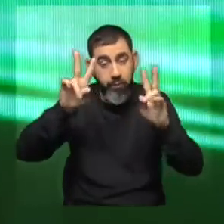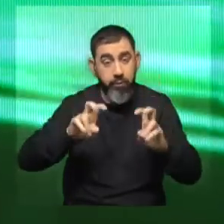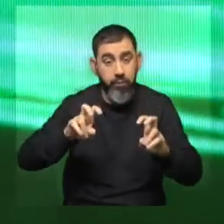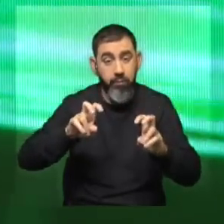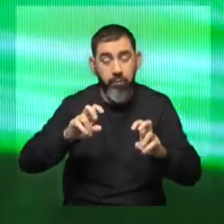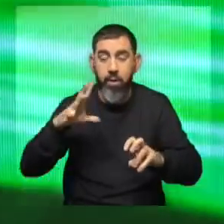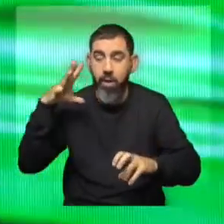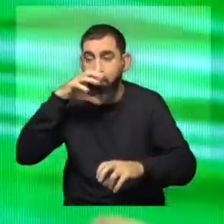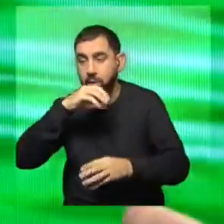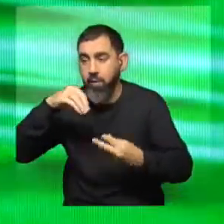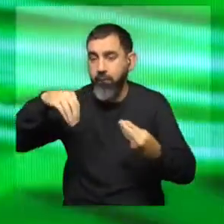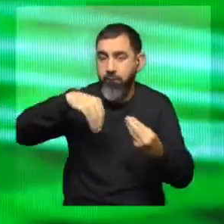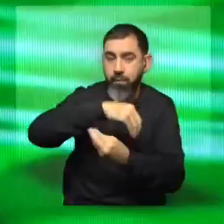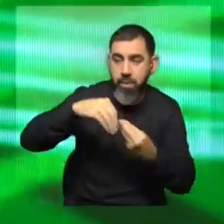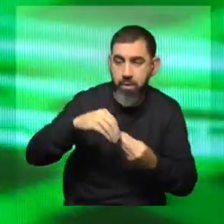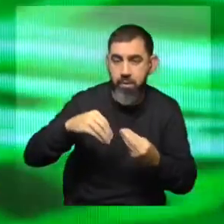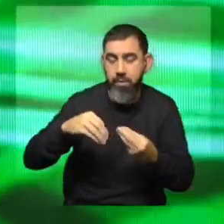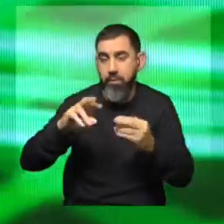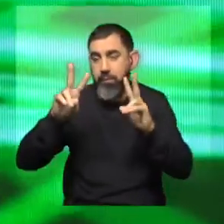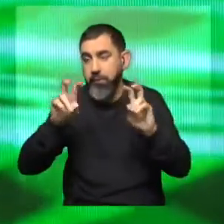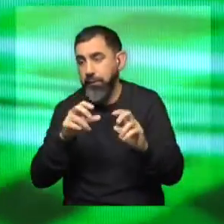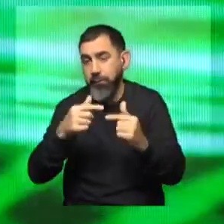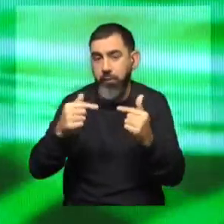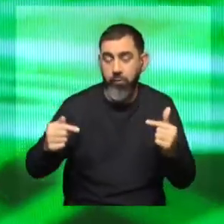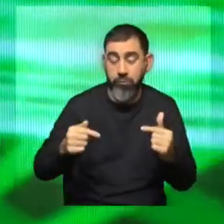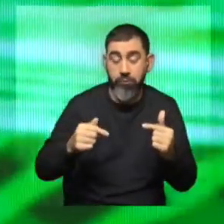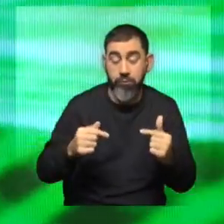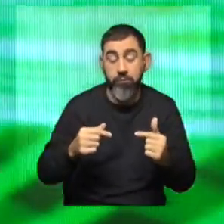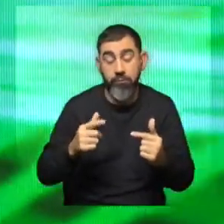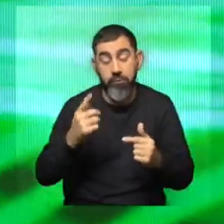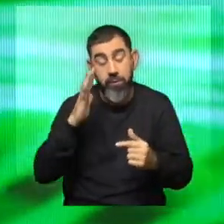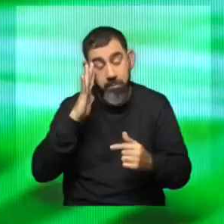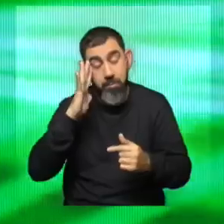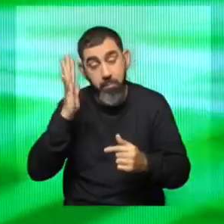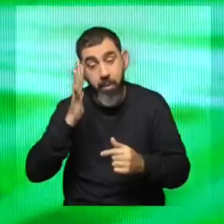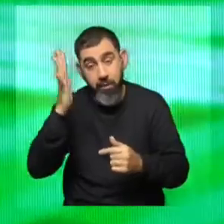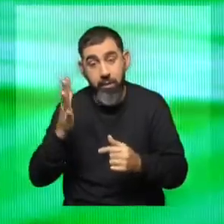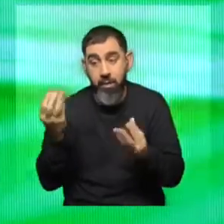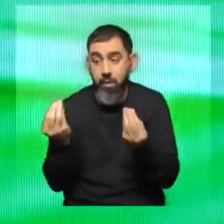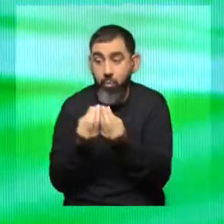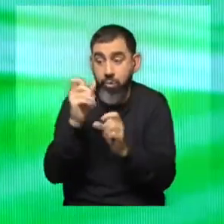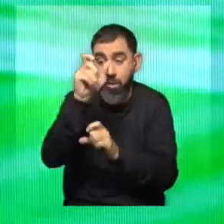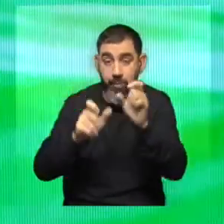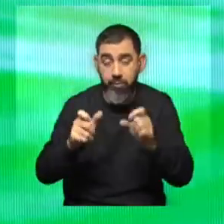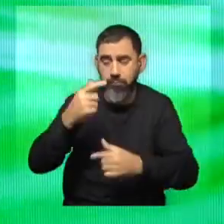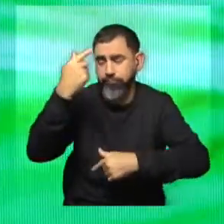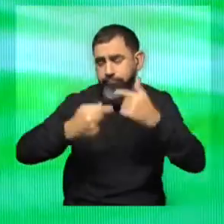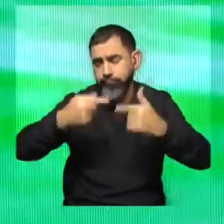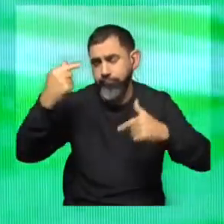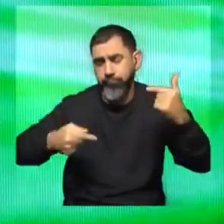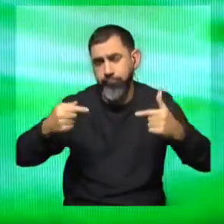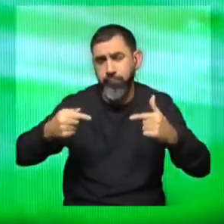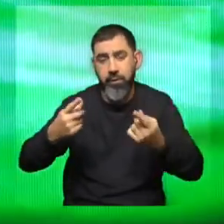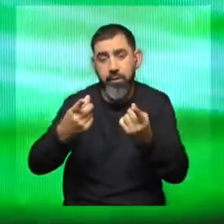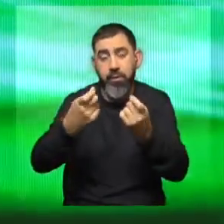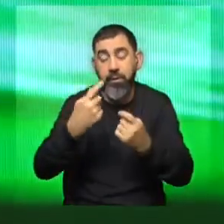bancarnos entre las familias los territorios Exacto allí donde somos muchos y donde hay distintas tipos de